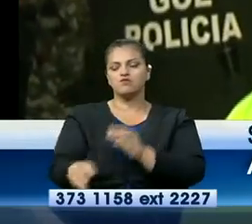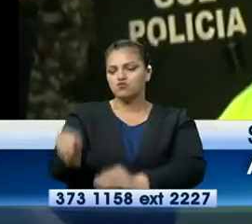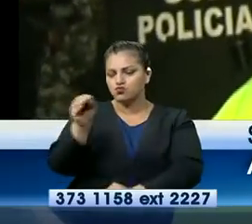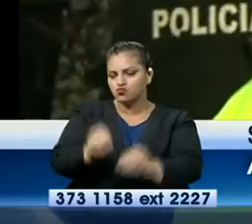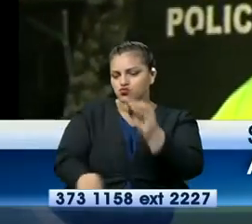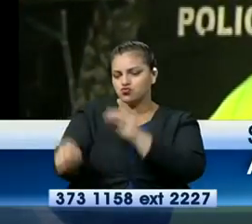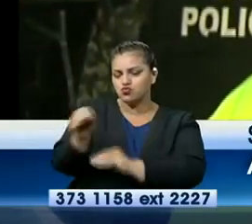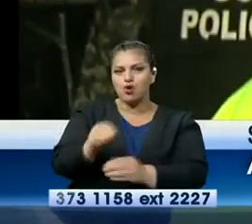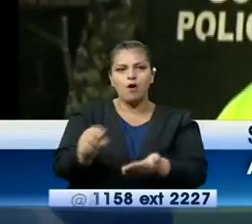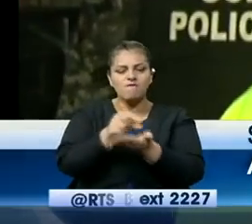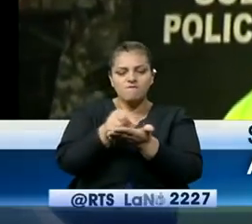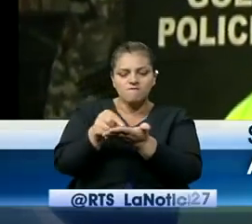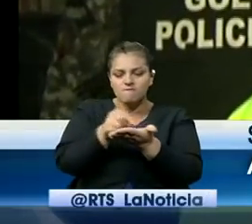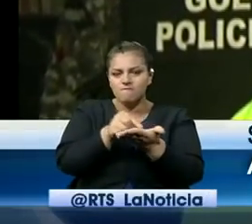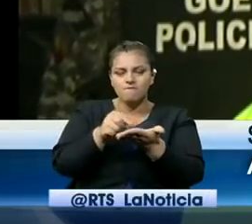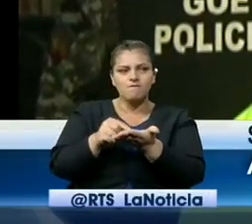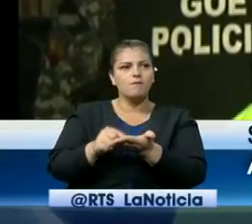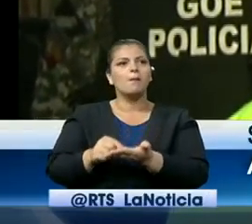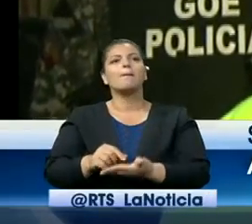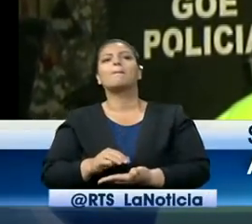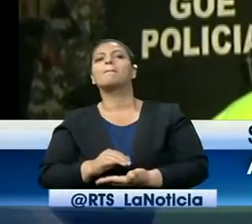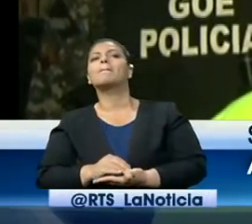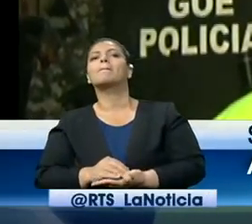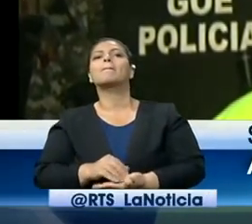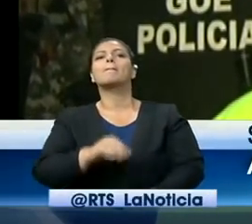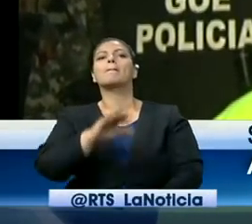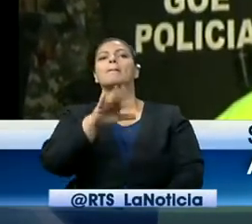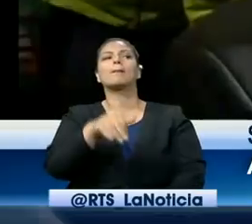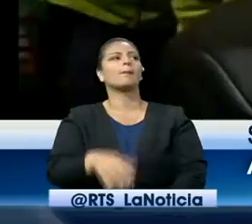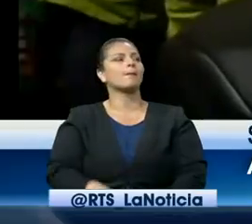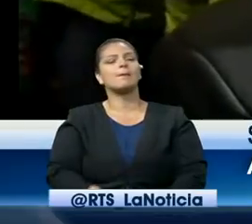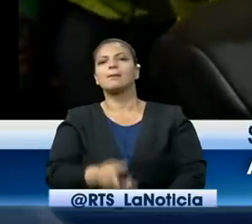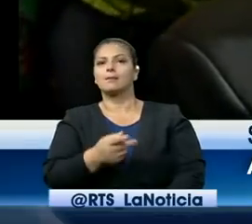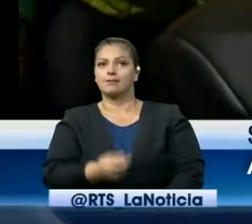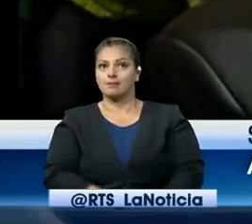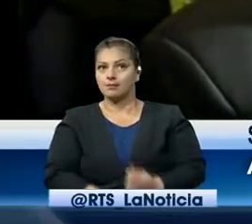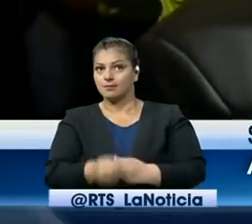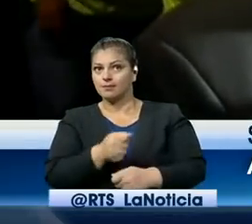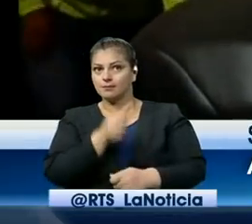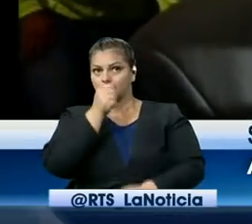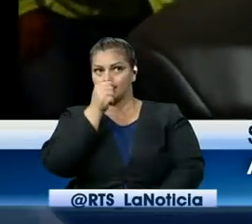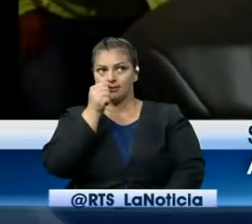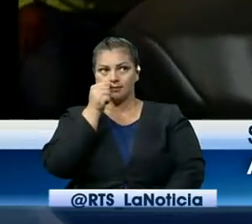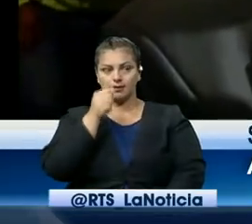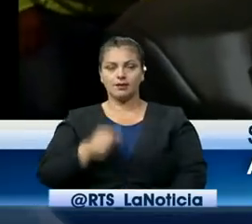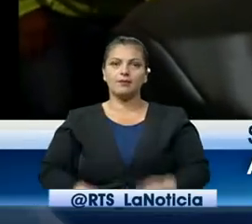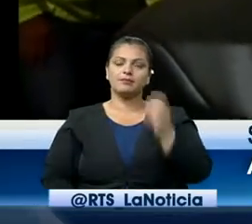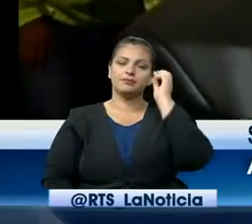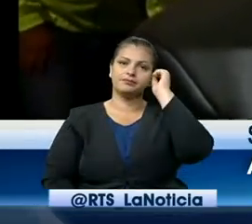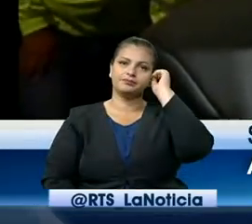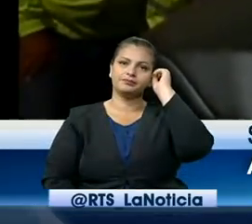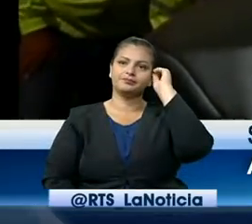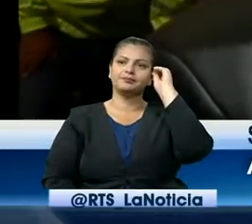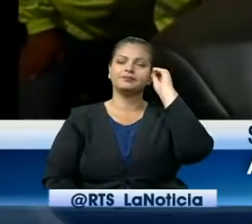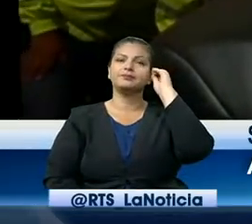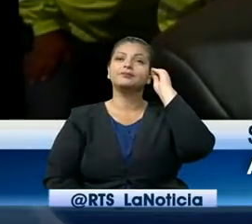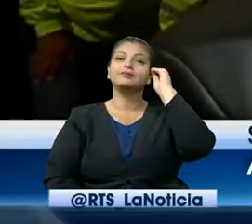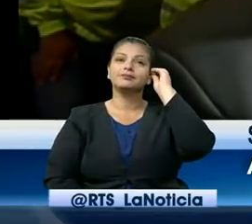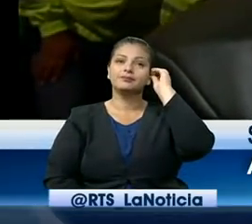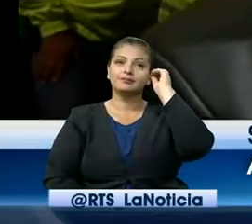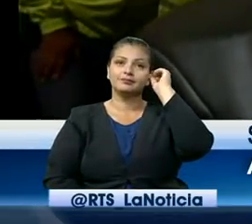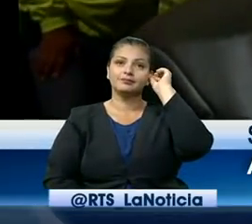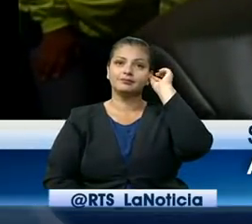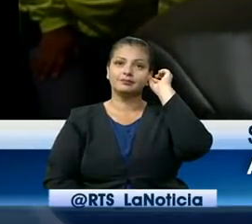para la instrucción a quienes venían progresión en sus lugares de acuerdo a la cantidad podría llegarse a